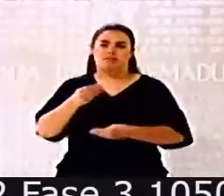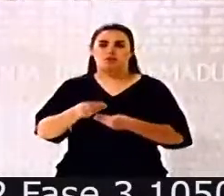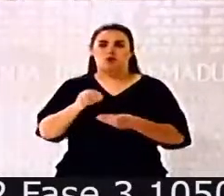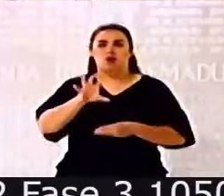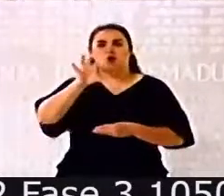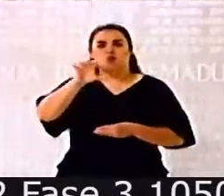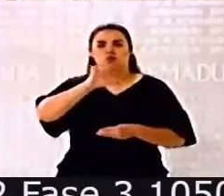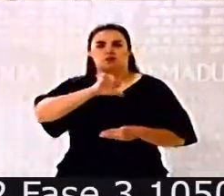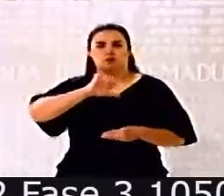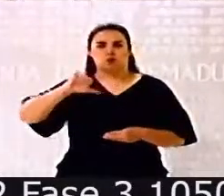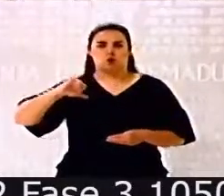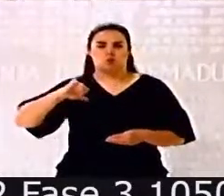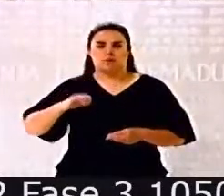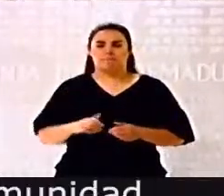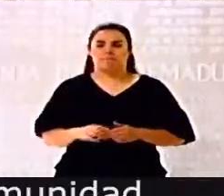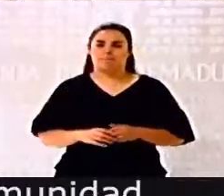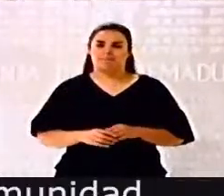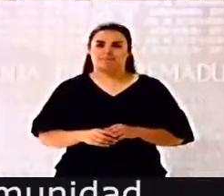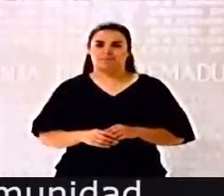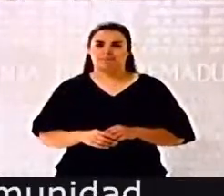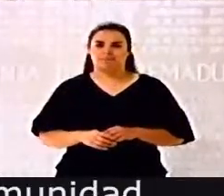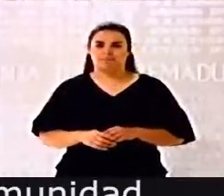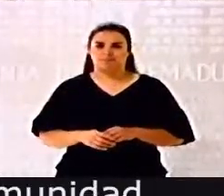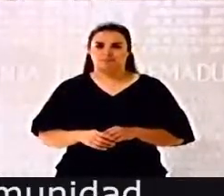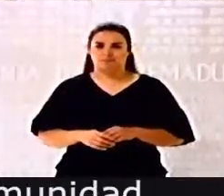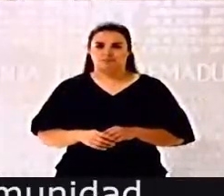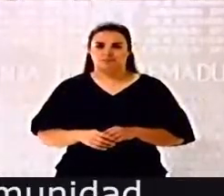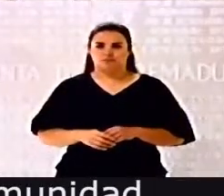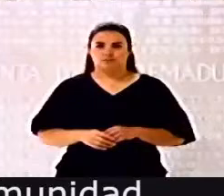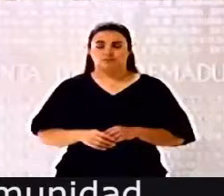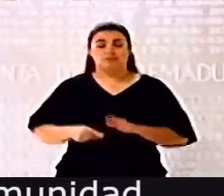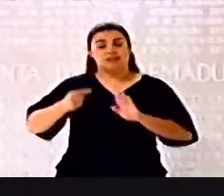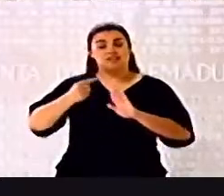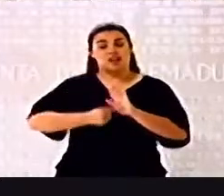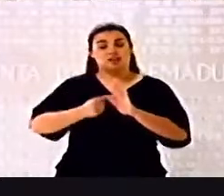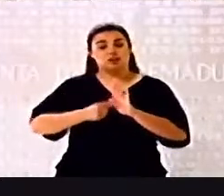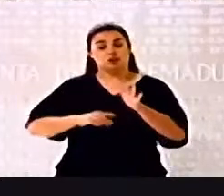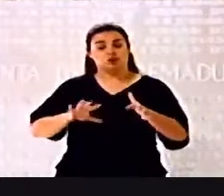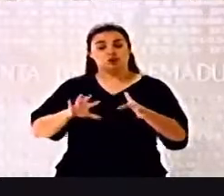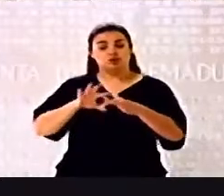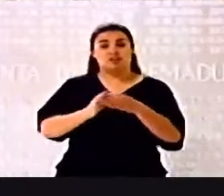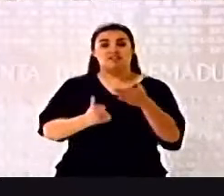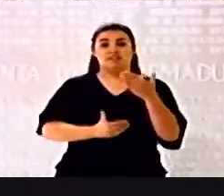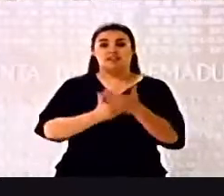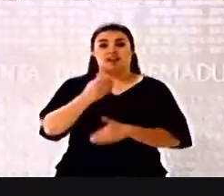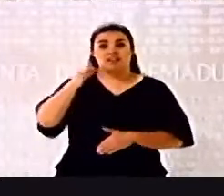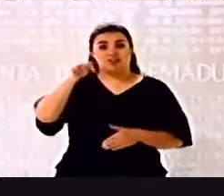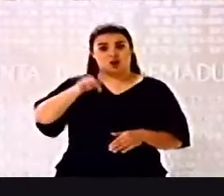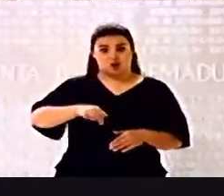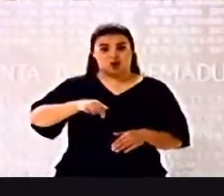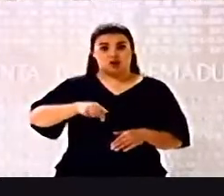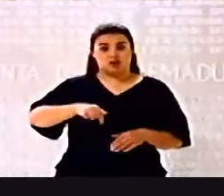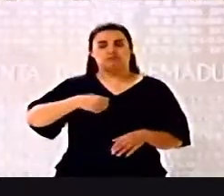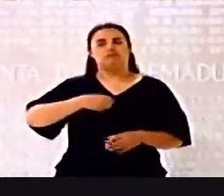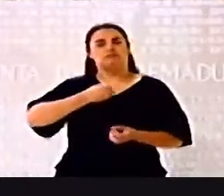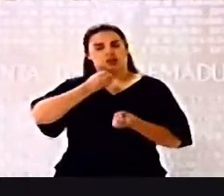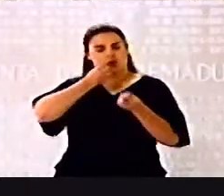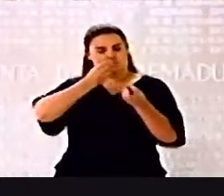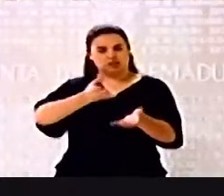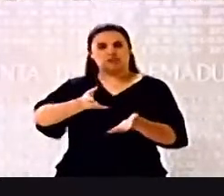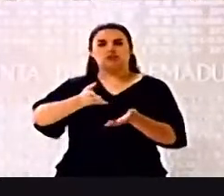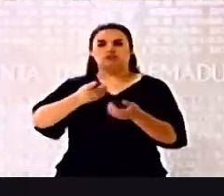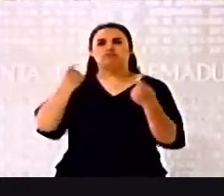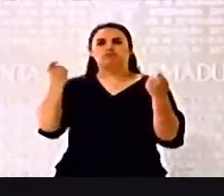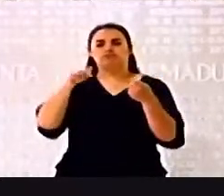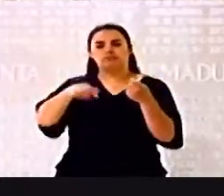nuestra comunidad autónoma. Los datos relativos al día de hoy se los comento y que serán